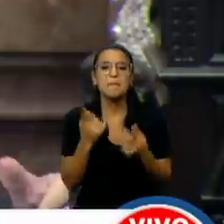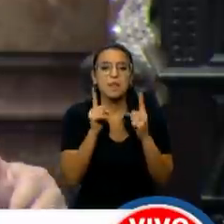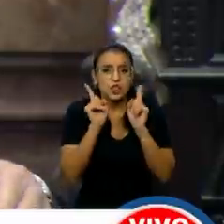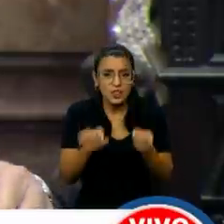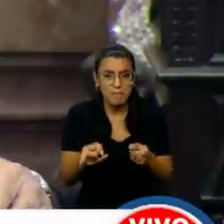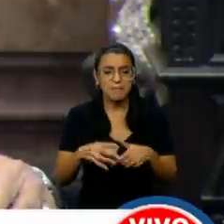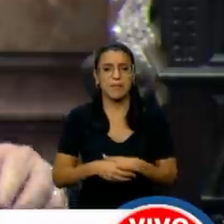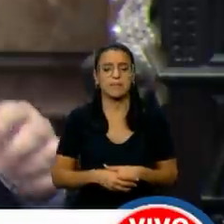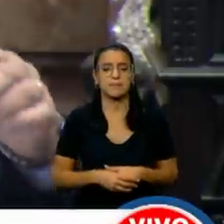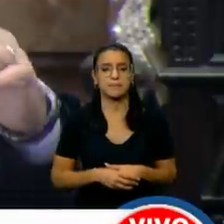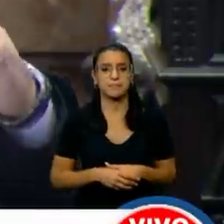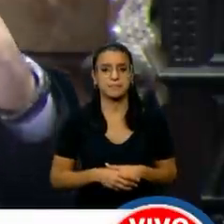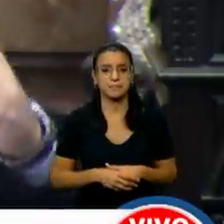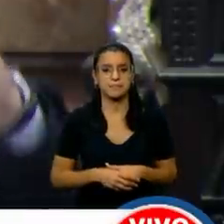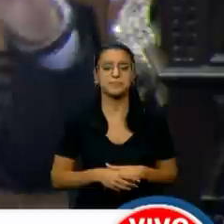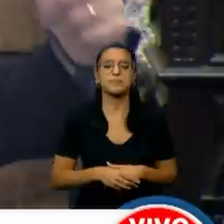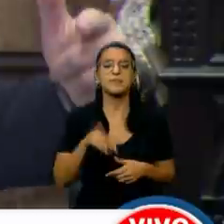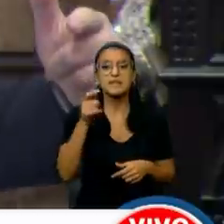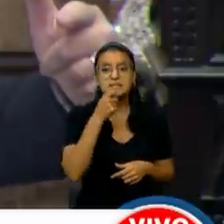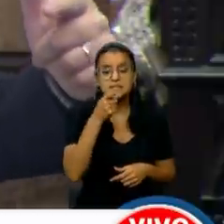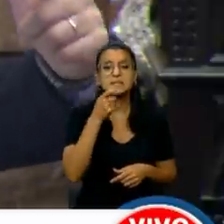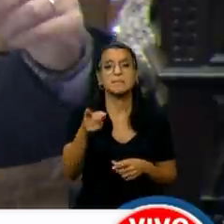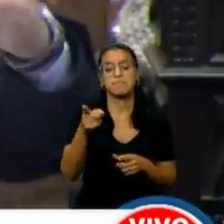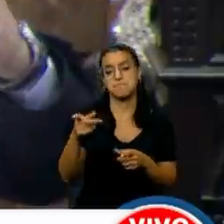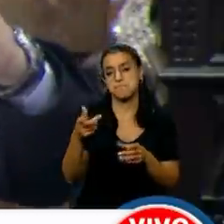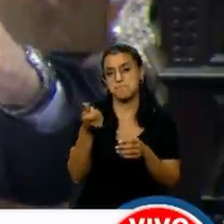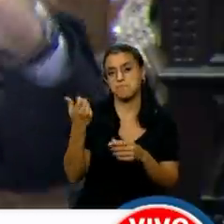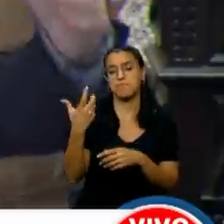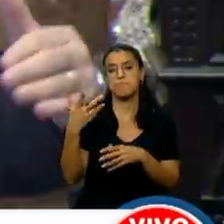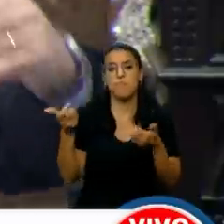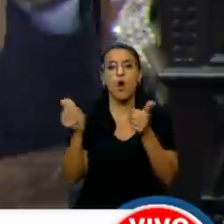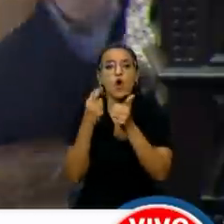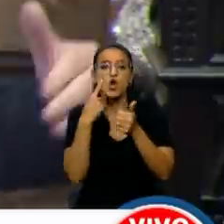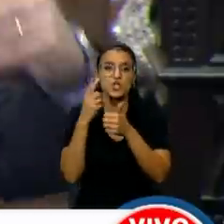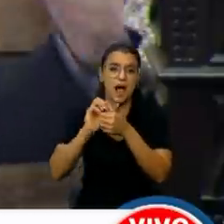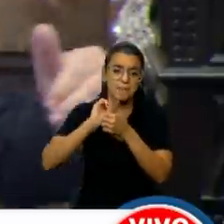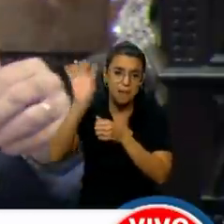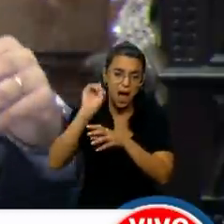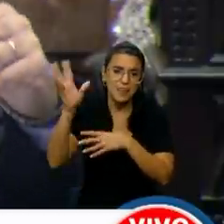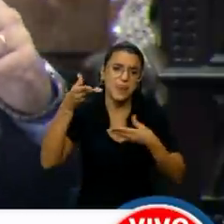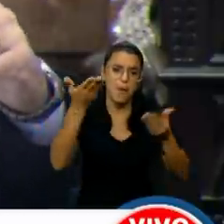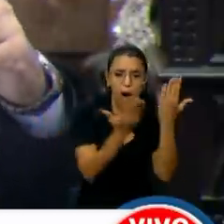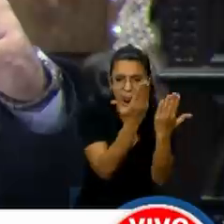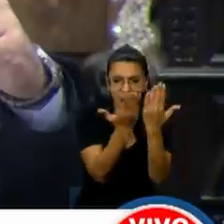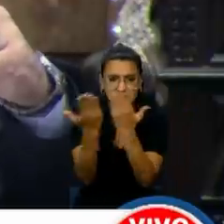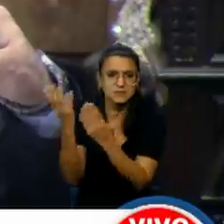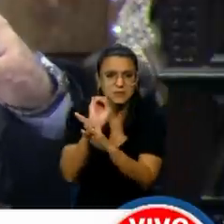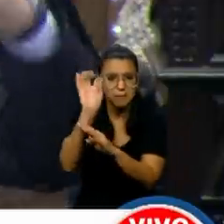mismo se lo mandamos a los concejales además de de los balances de ejecución presupuestaria